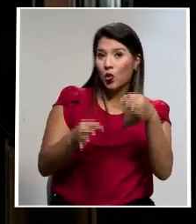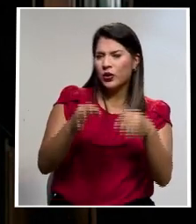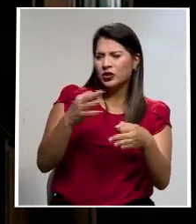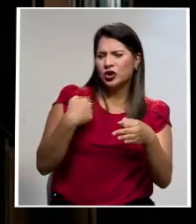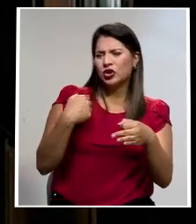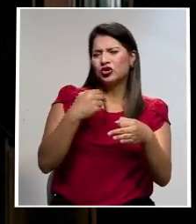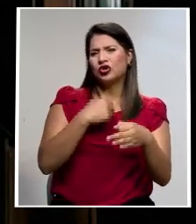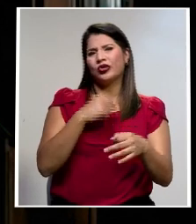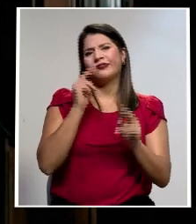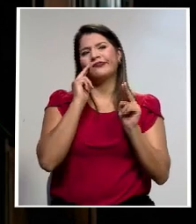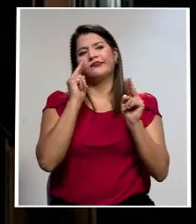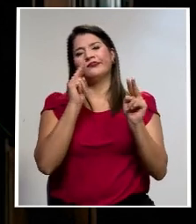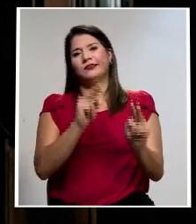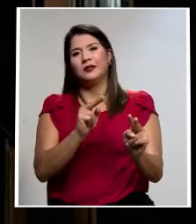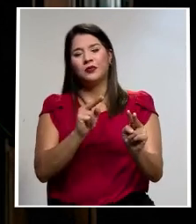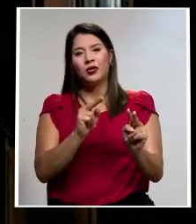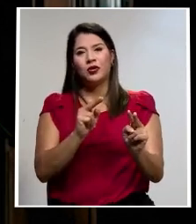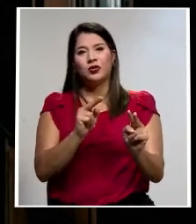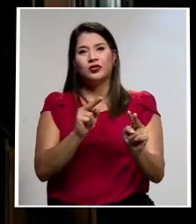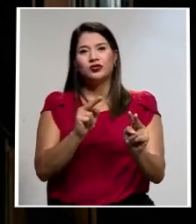audiencia, la notamos,